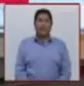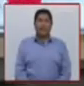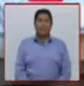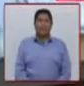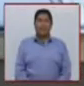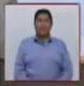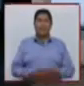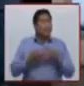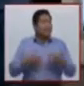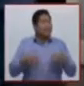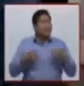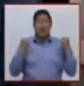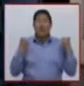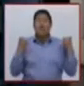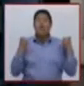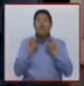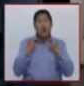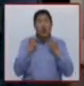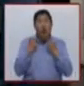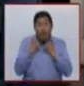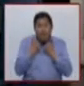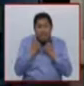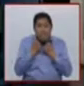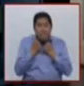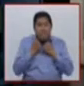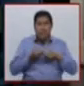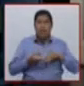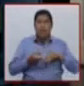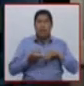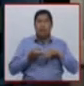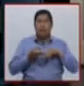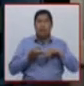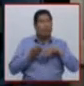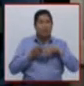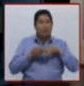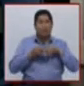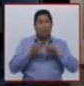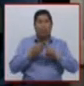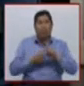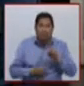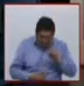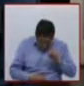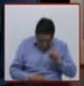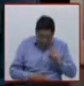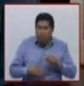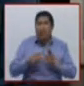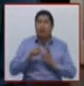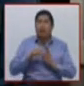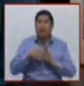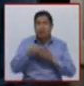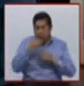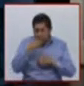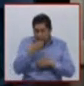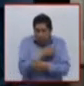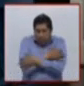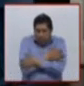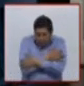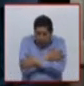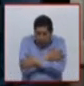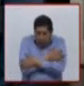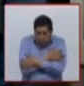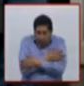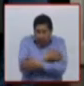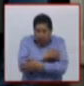¿Qué haremos con este frío? Porque está incrementando ese frío y también los resfriados. Abrigarnos. Y nada también, más.